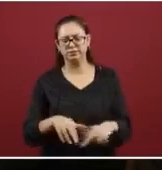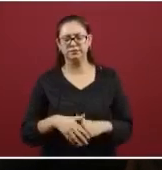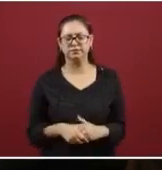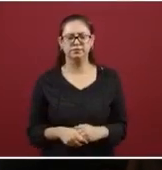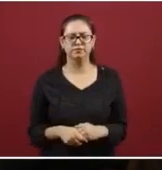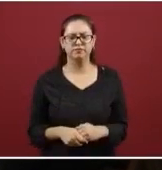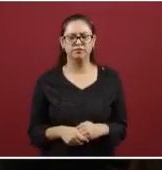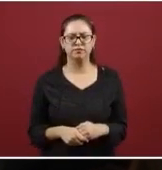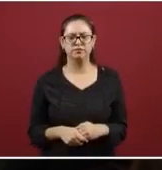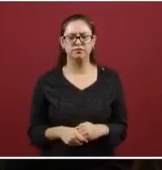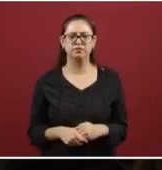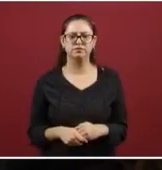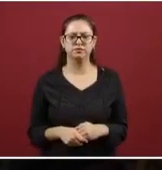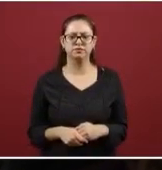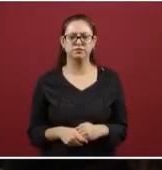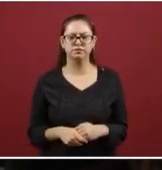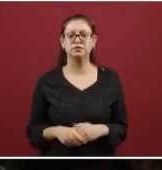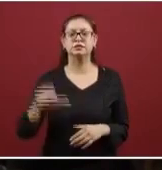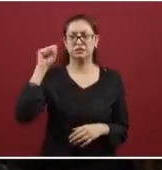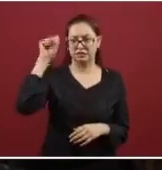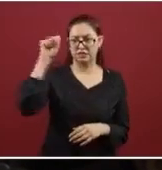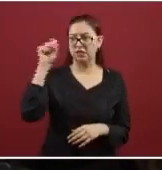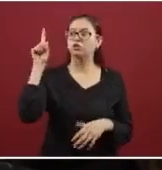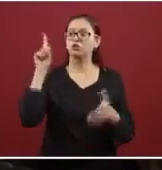y que haya democracia sindical.